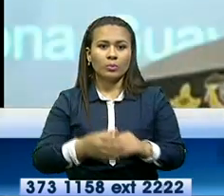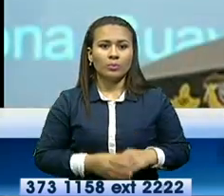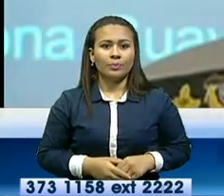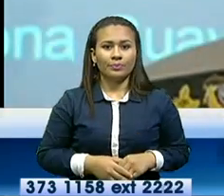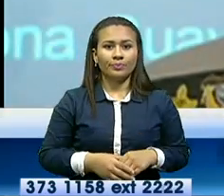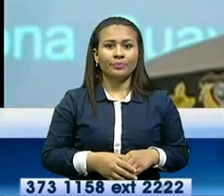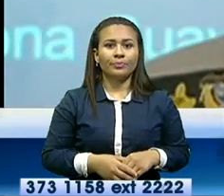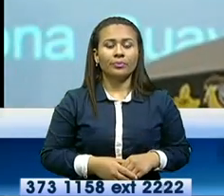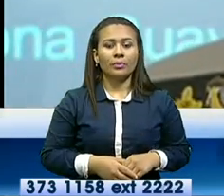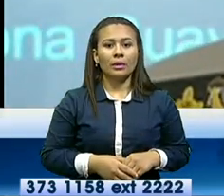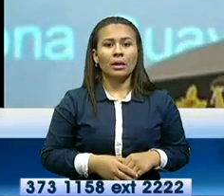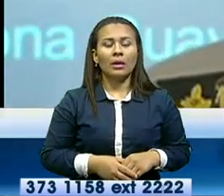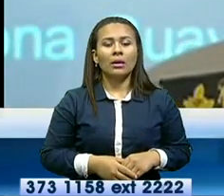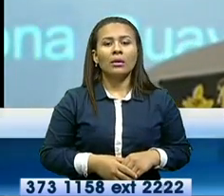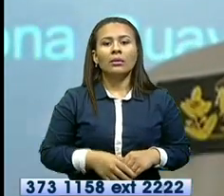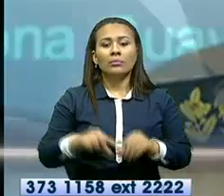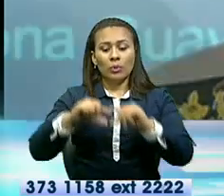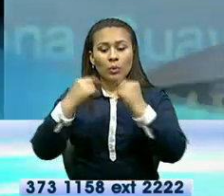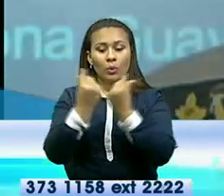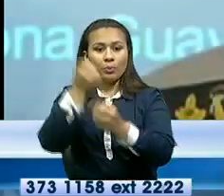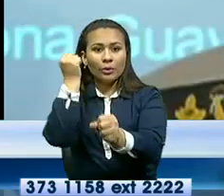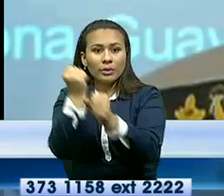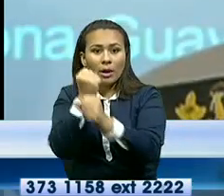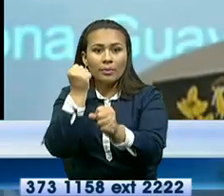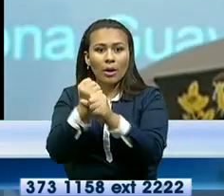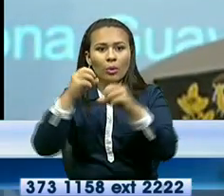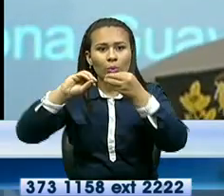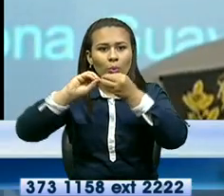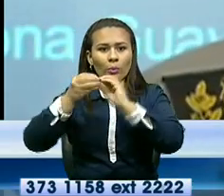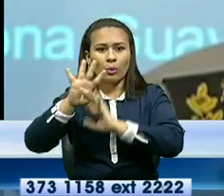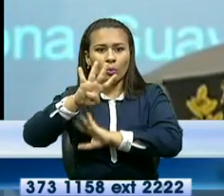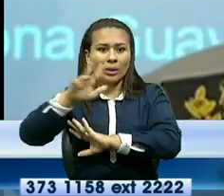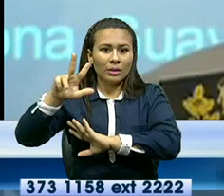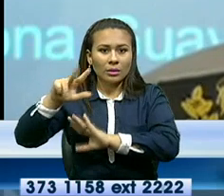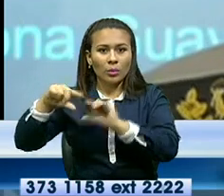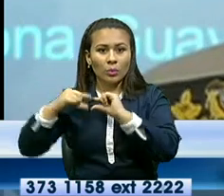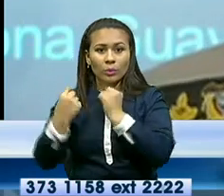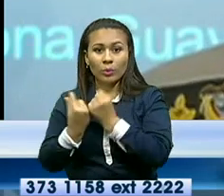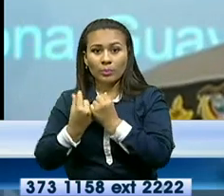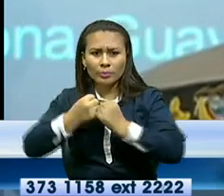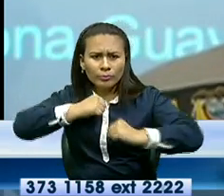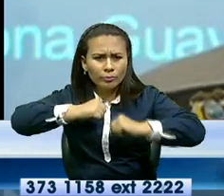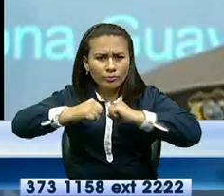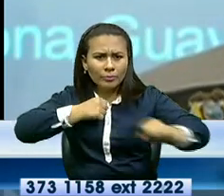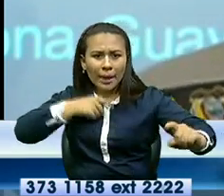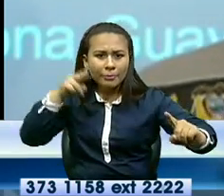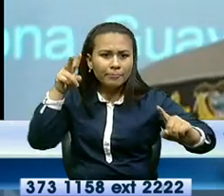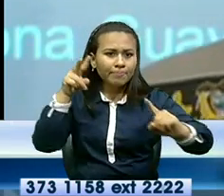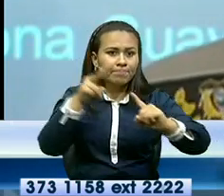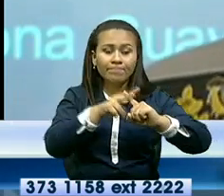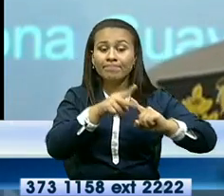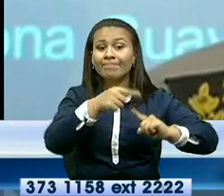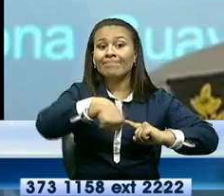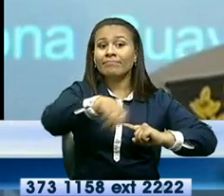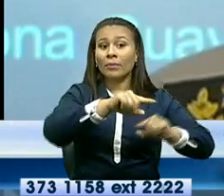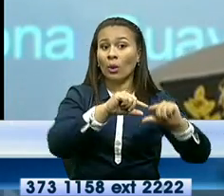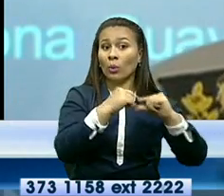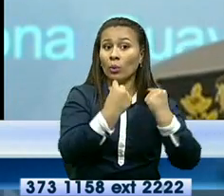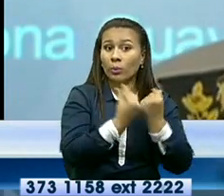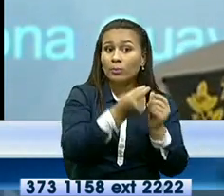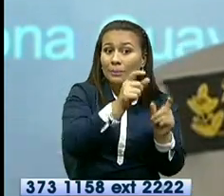Realiza la operación Fortaleza 43, mediante la cual se desarticula una presunta